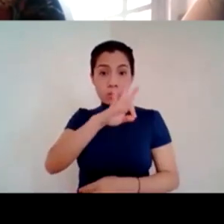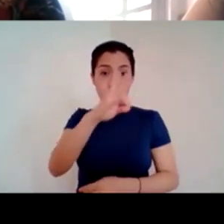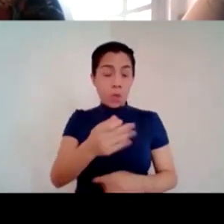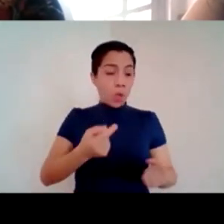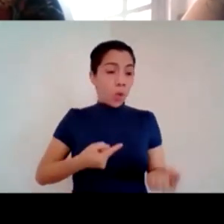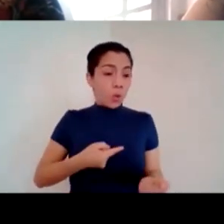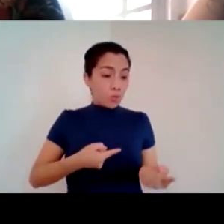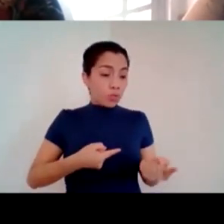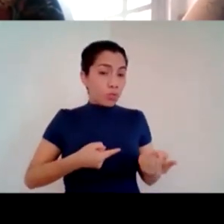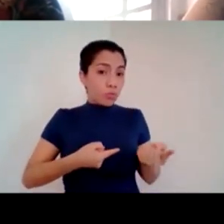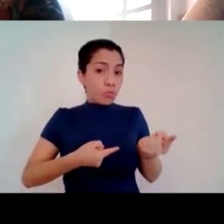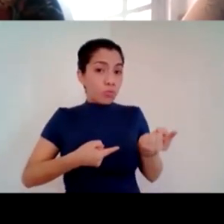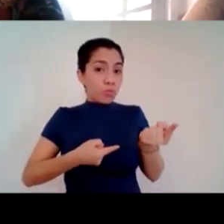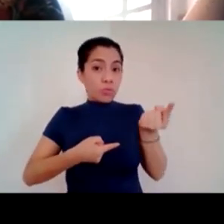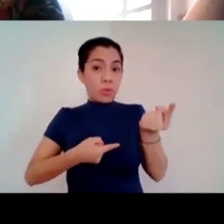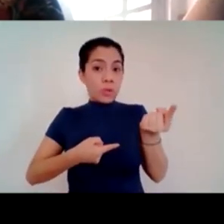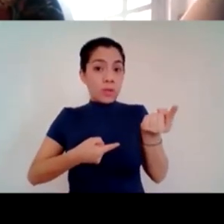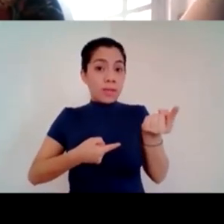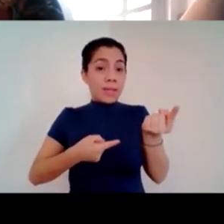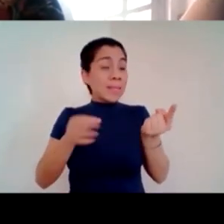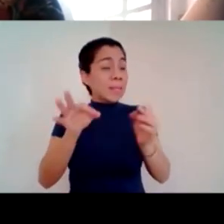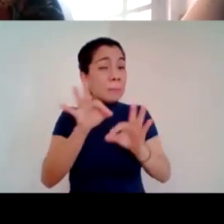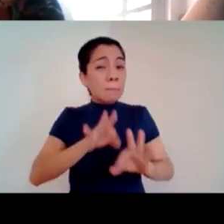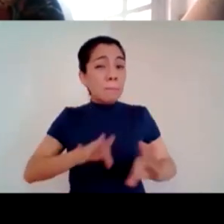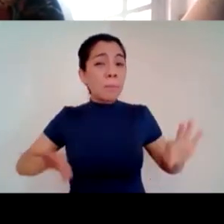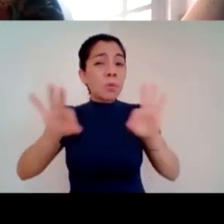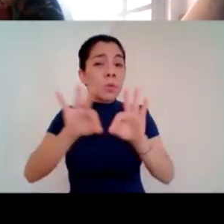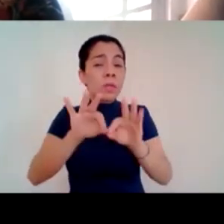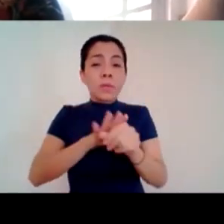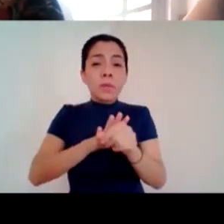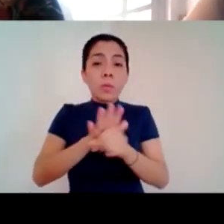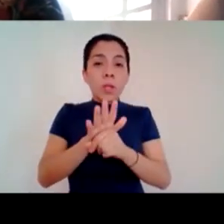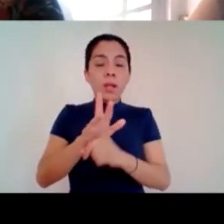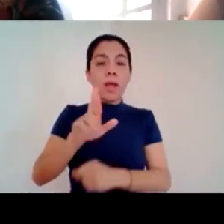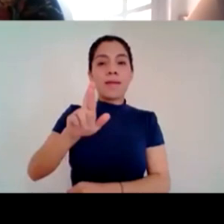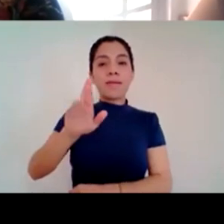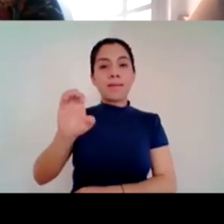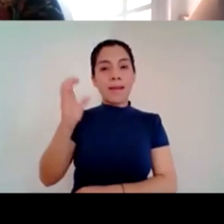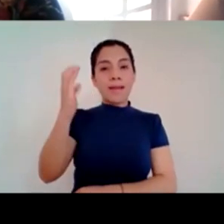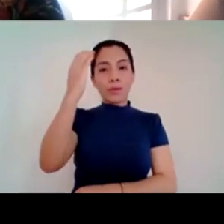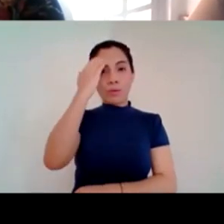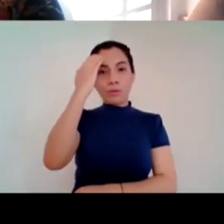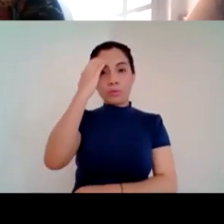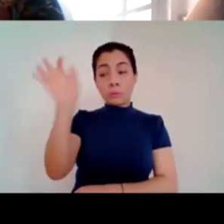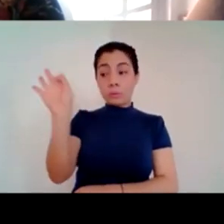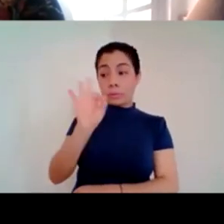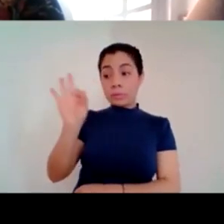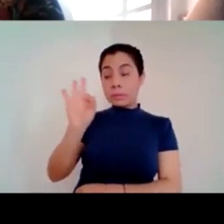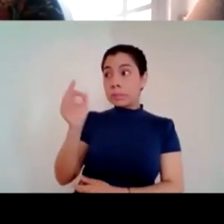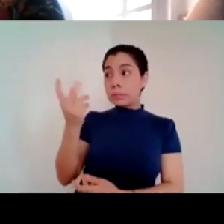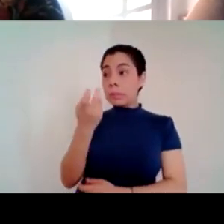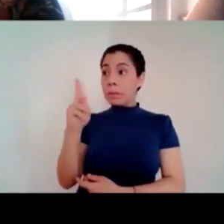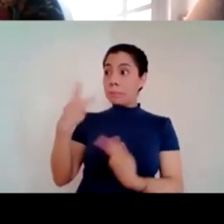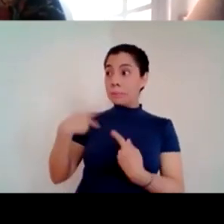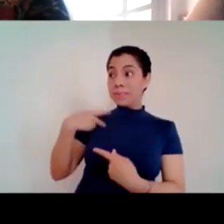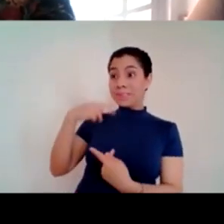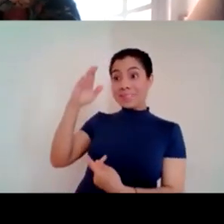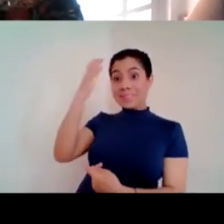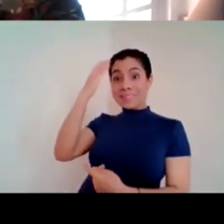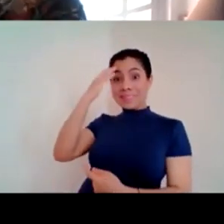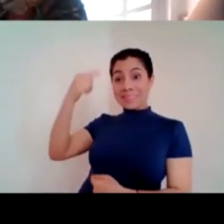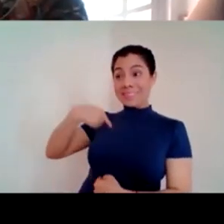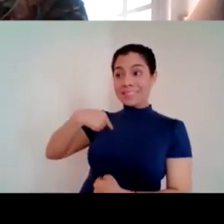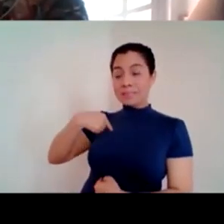es fundamental el que no es reconocido no existe para sí ni para los demás